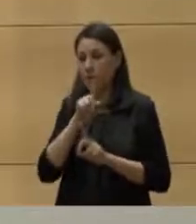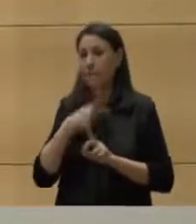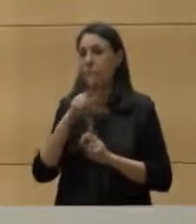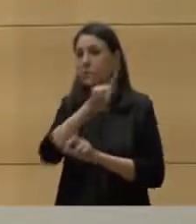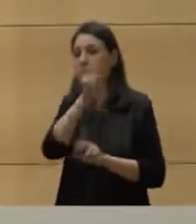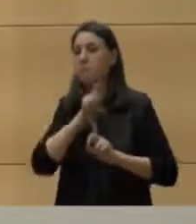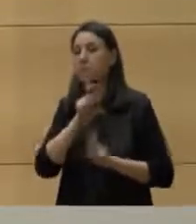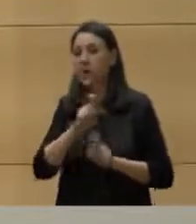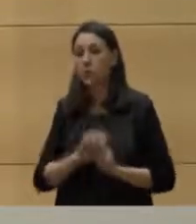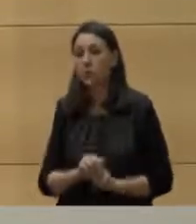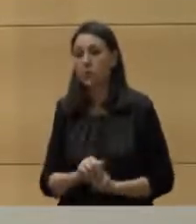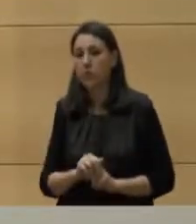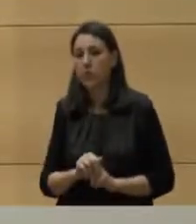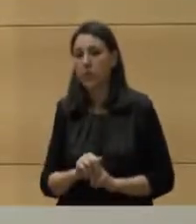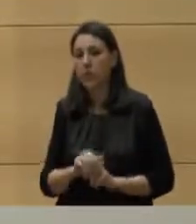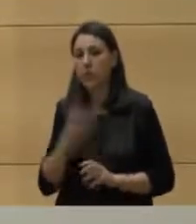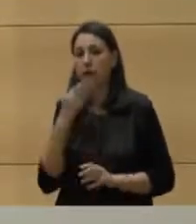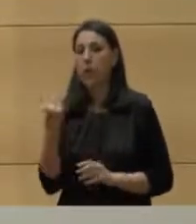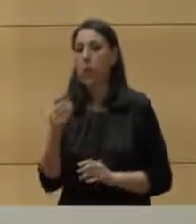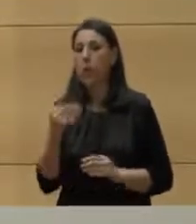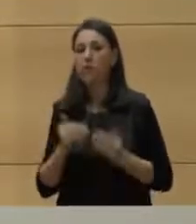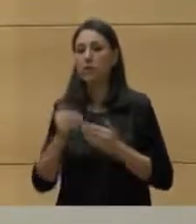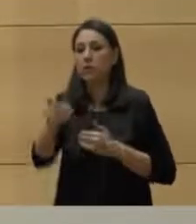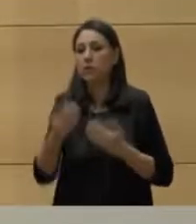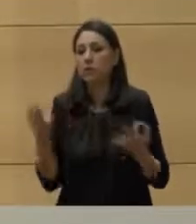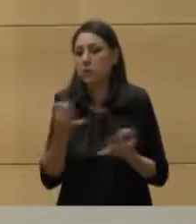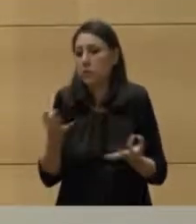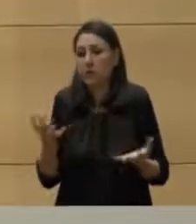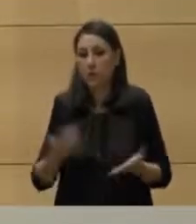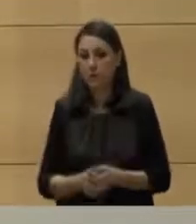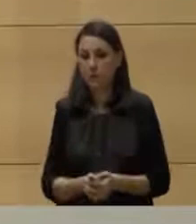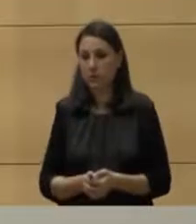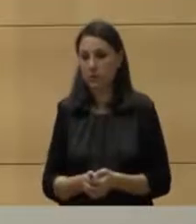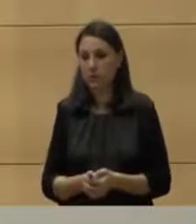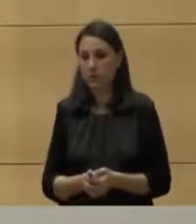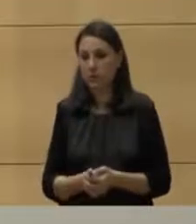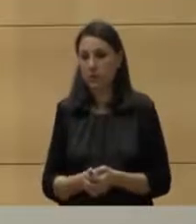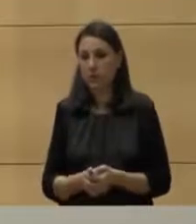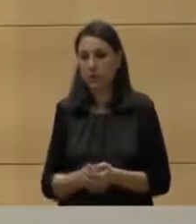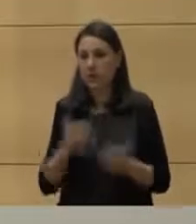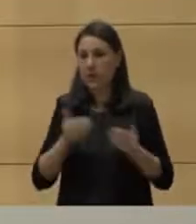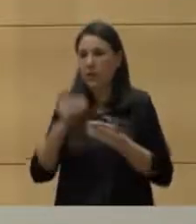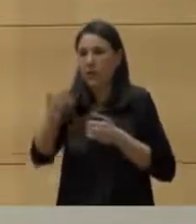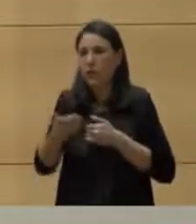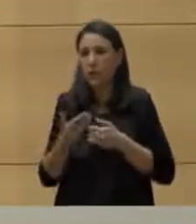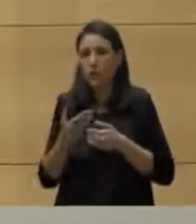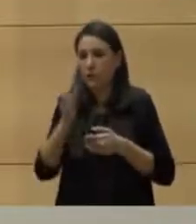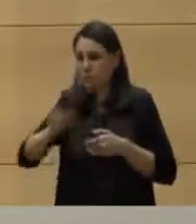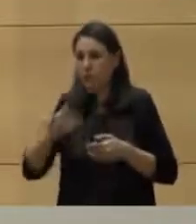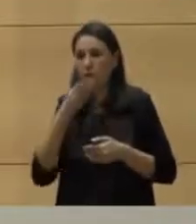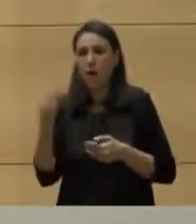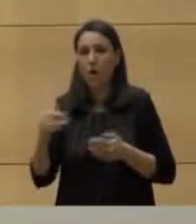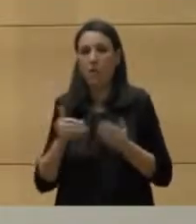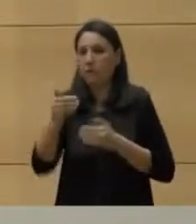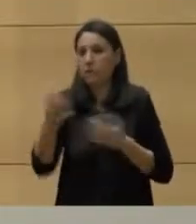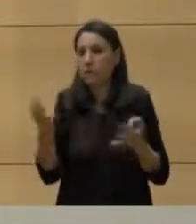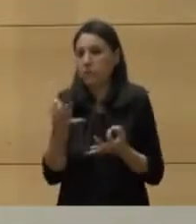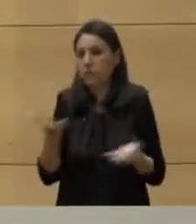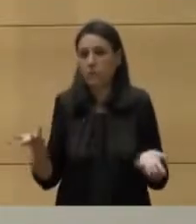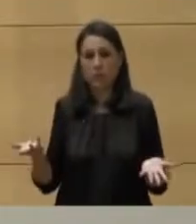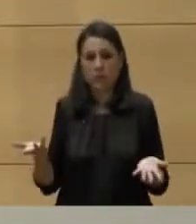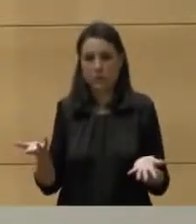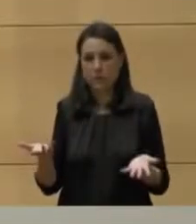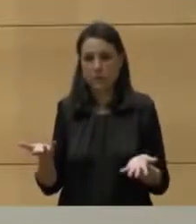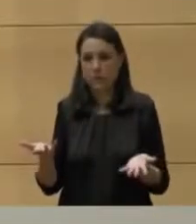directa. ¿Qué va a ser de la juventud española? ¿Qué porvenir tienen nuestros jóvenes? Y